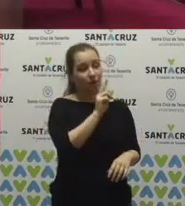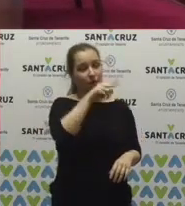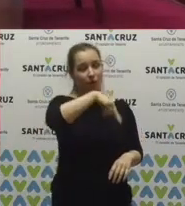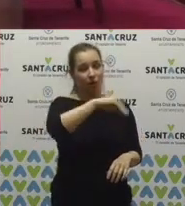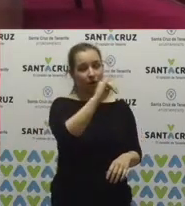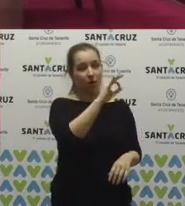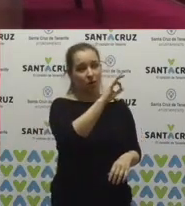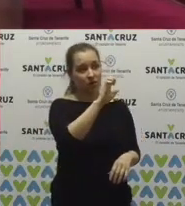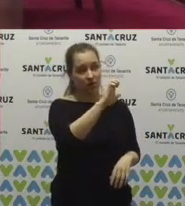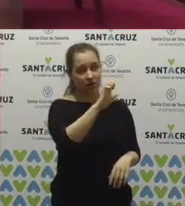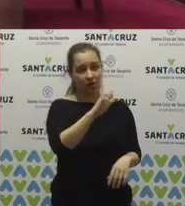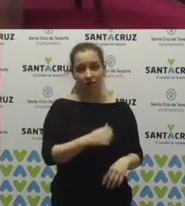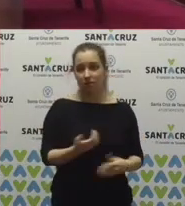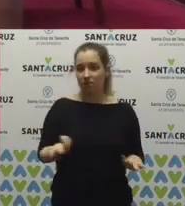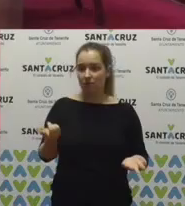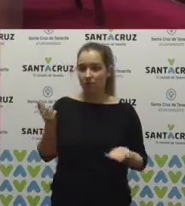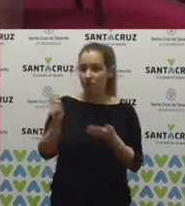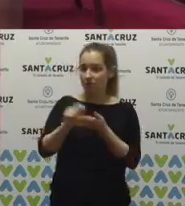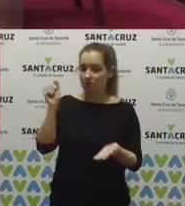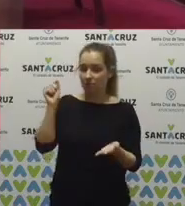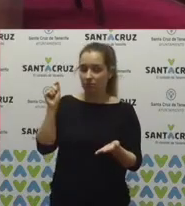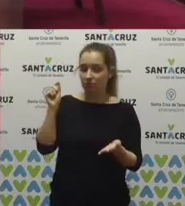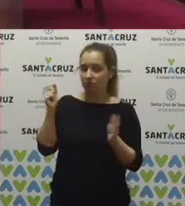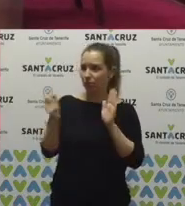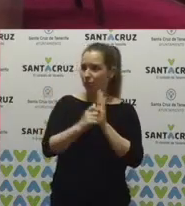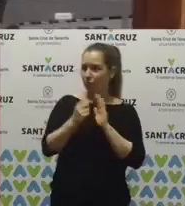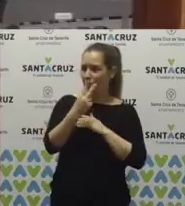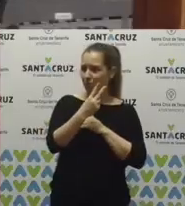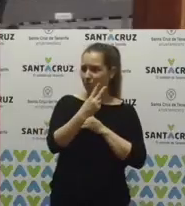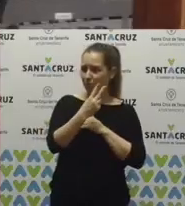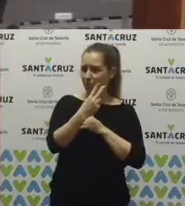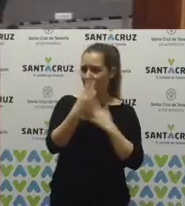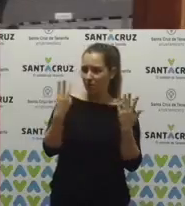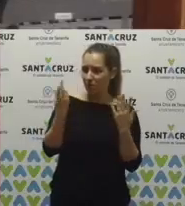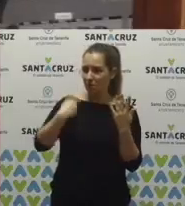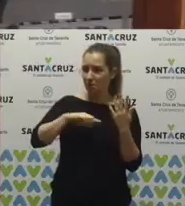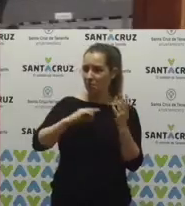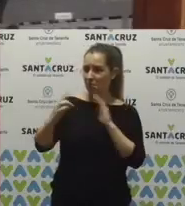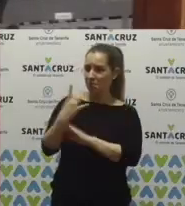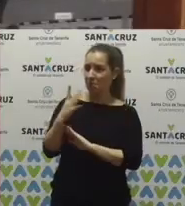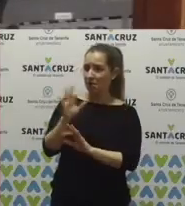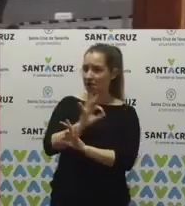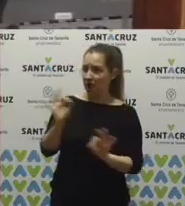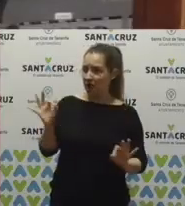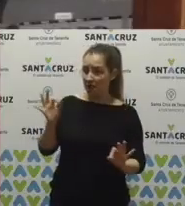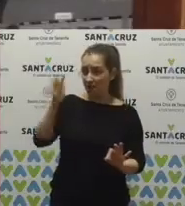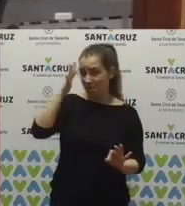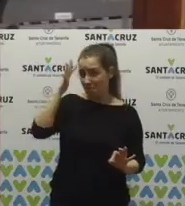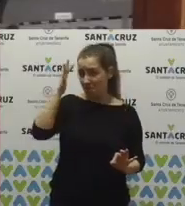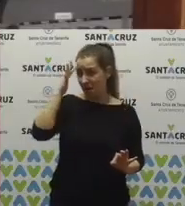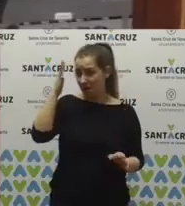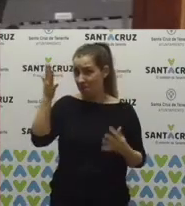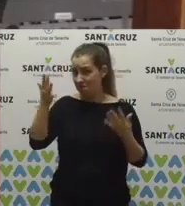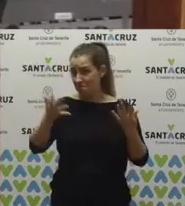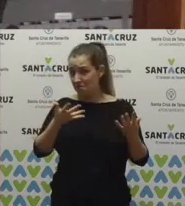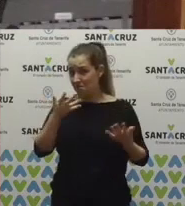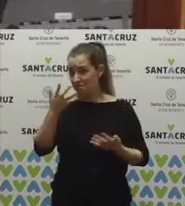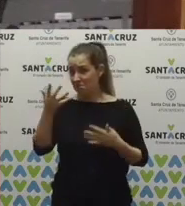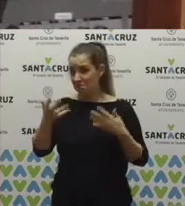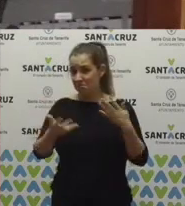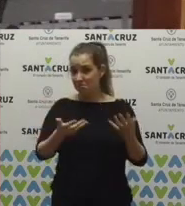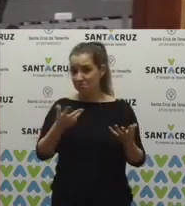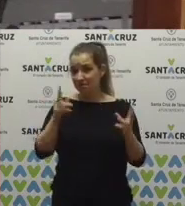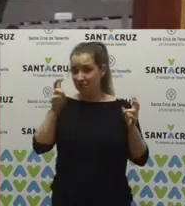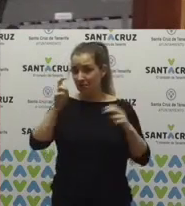bueno ha sido tan rápido la 28 no lo hemos recibido no nos consta nosotros me imagino que estará en camino es